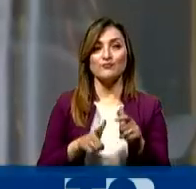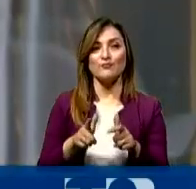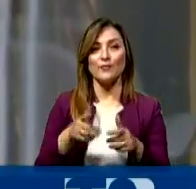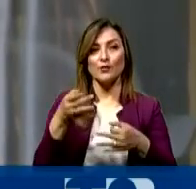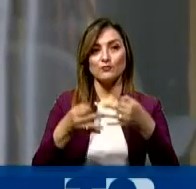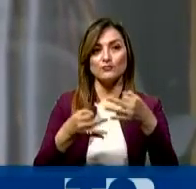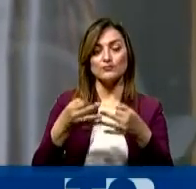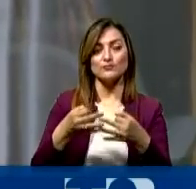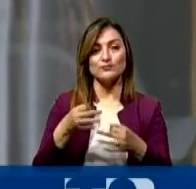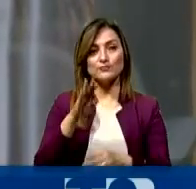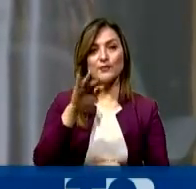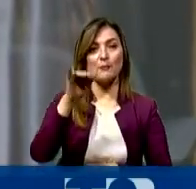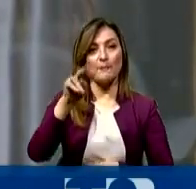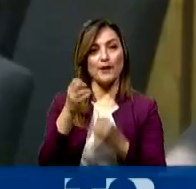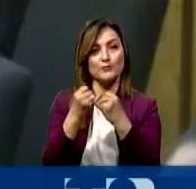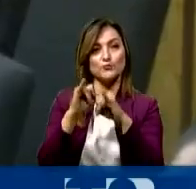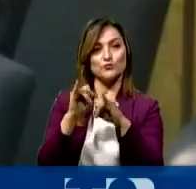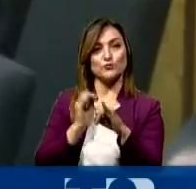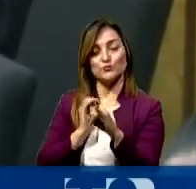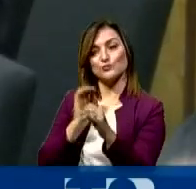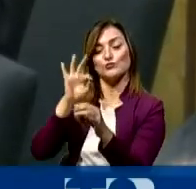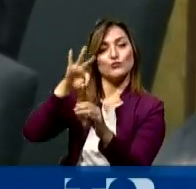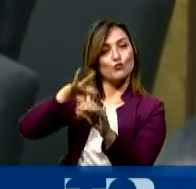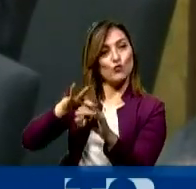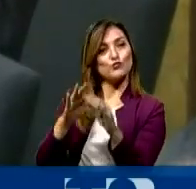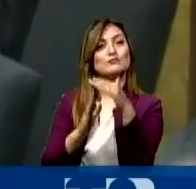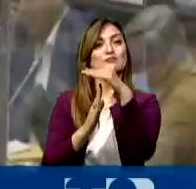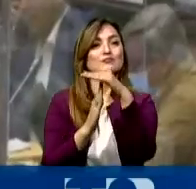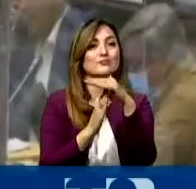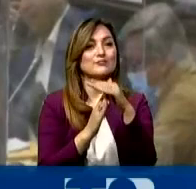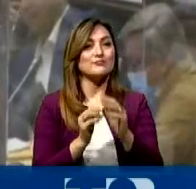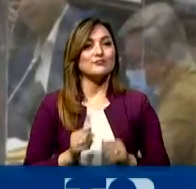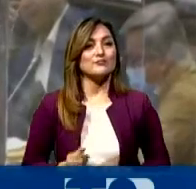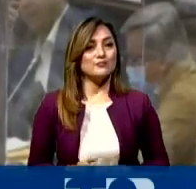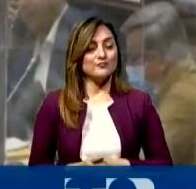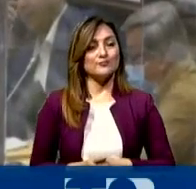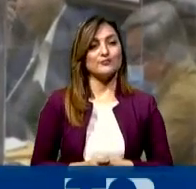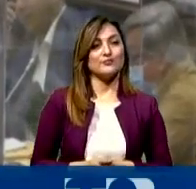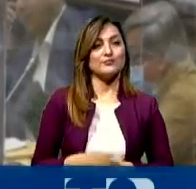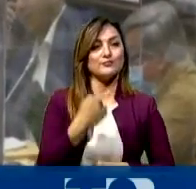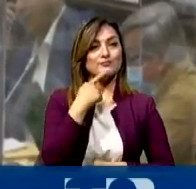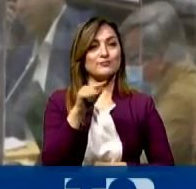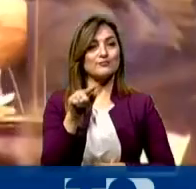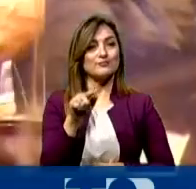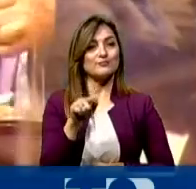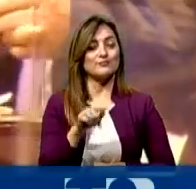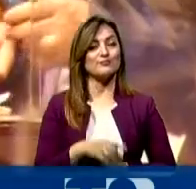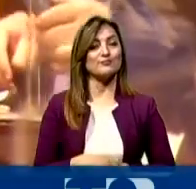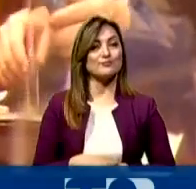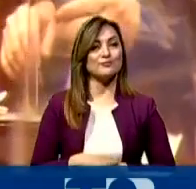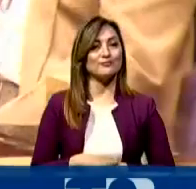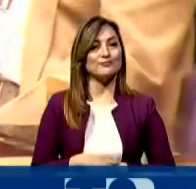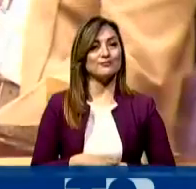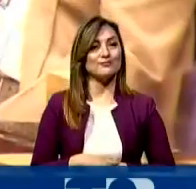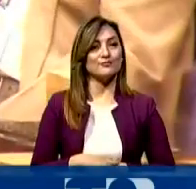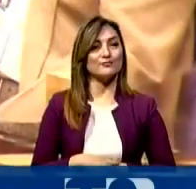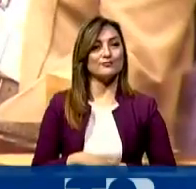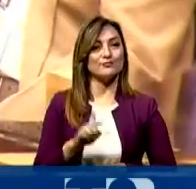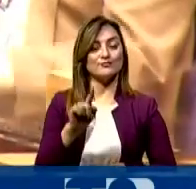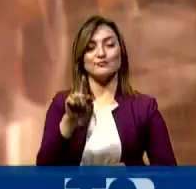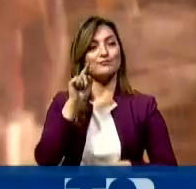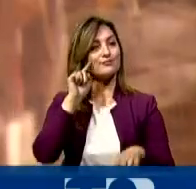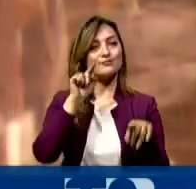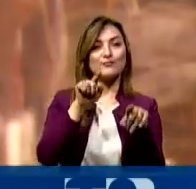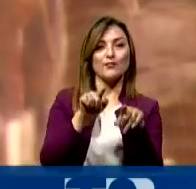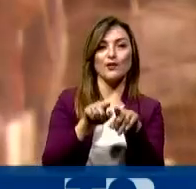el voto a favor para lograr la reconciliación usted haya expresado que esas declaraciones pues no no tendría o no cabrían lo cierto es que pensaron que